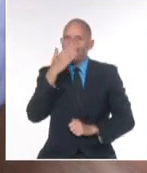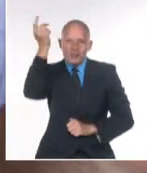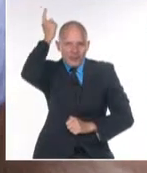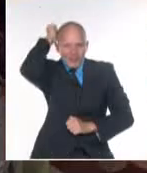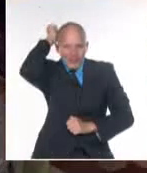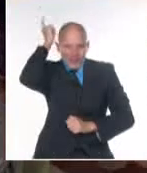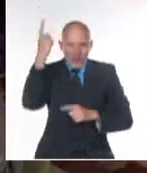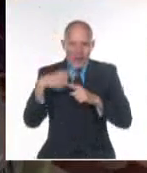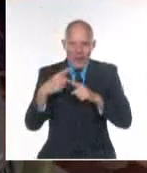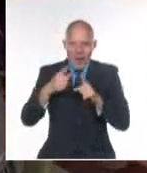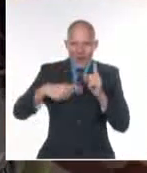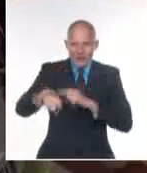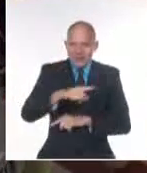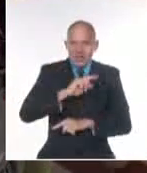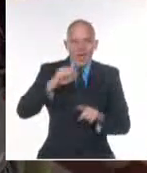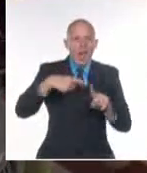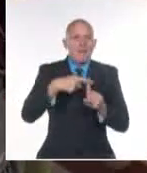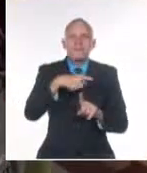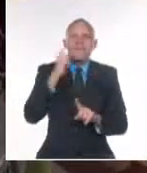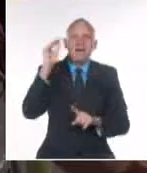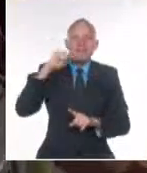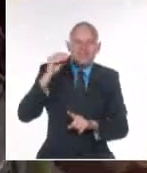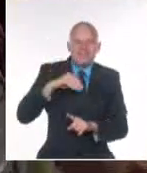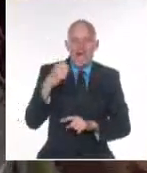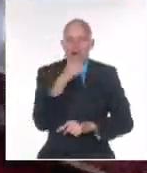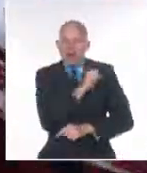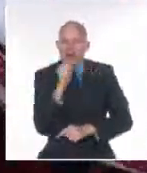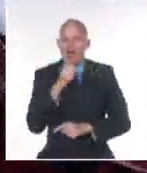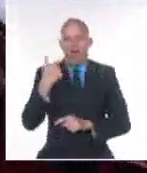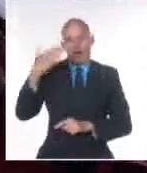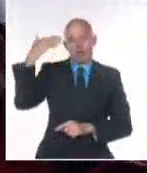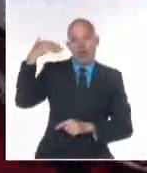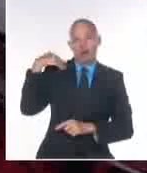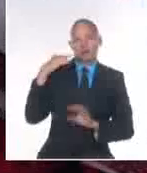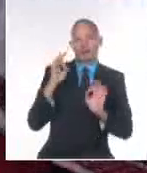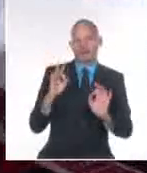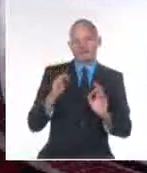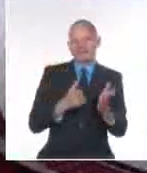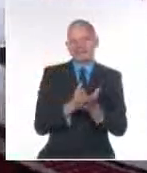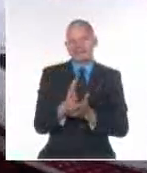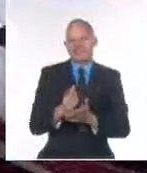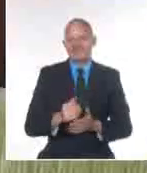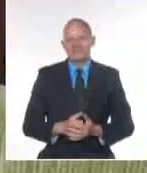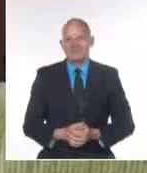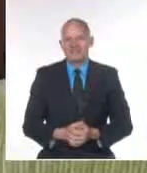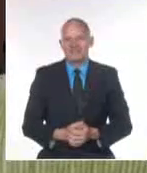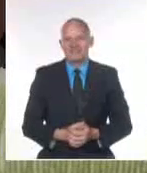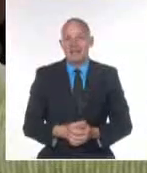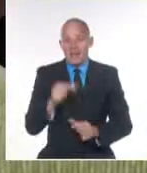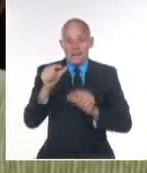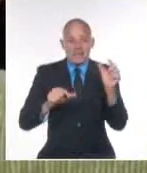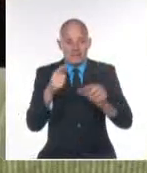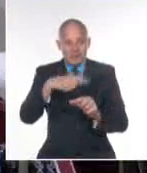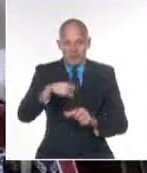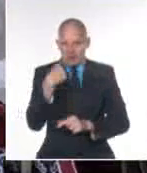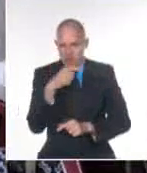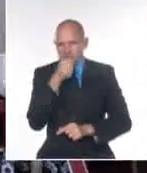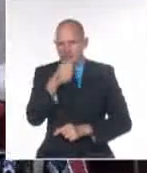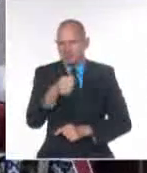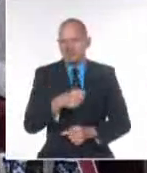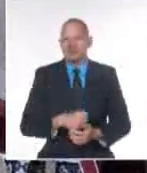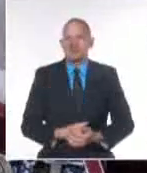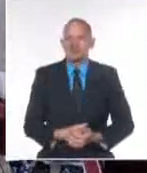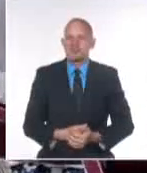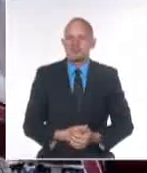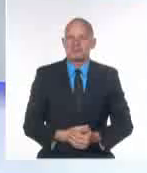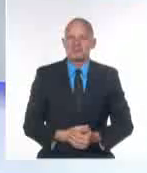se interpretaron cánticos ancestrales. Celia María Reyes Casate, Felipe Dager y Dayana Natasha Romero, Canal Cubano